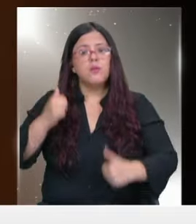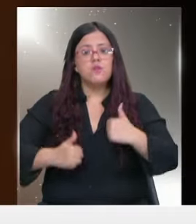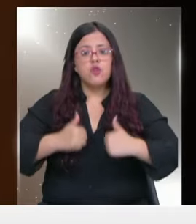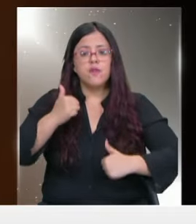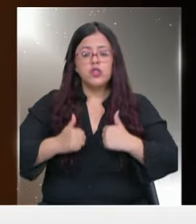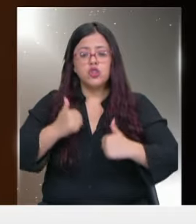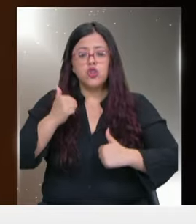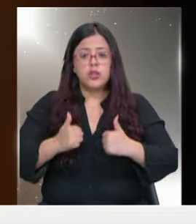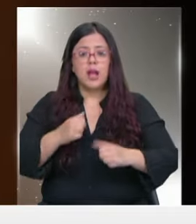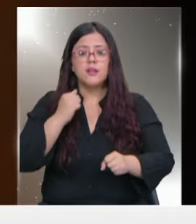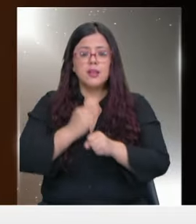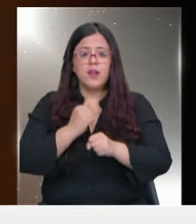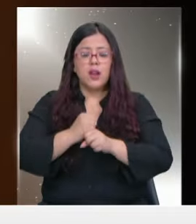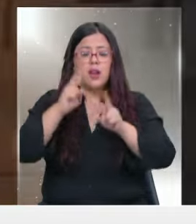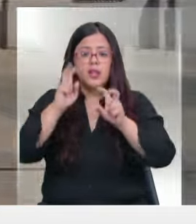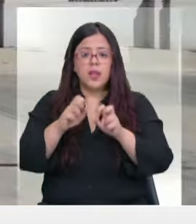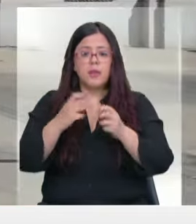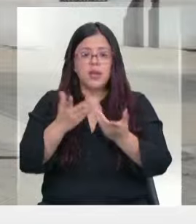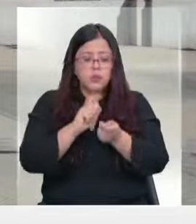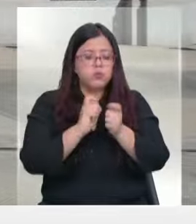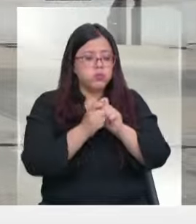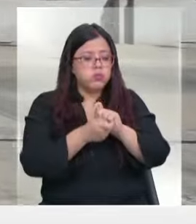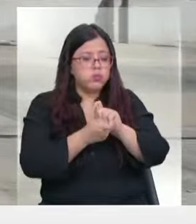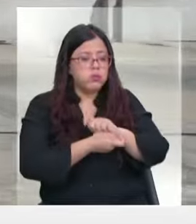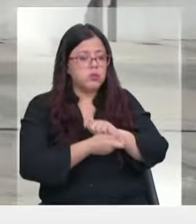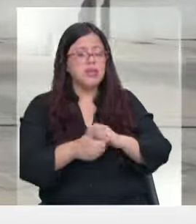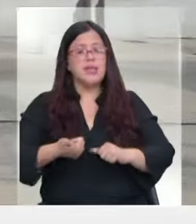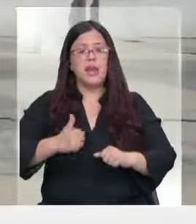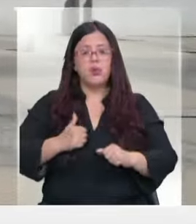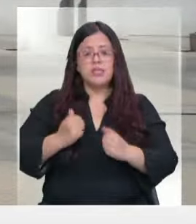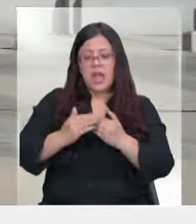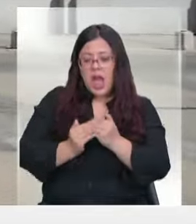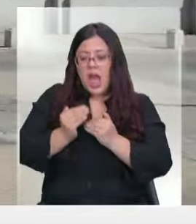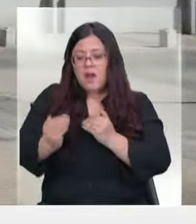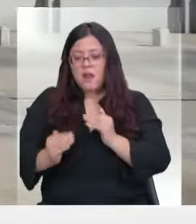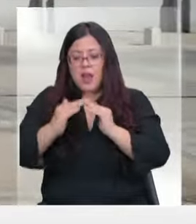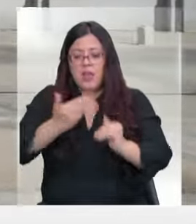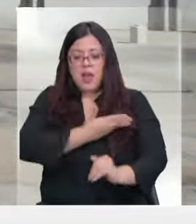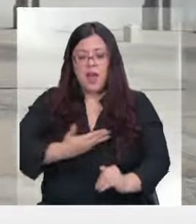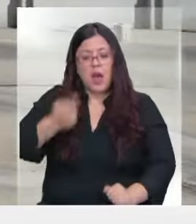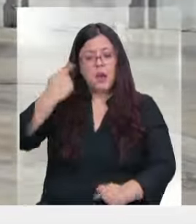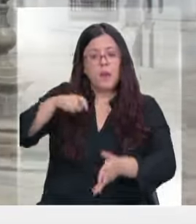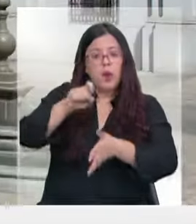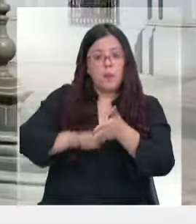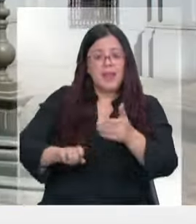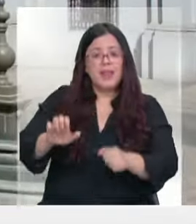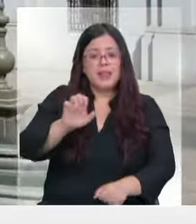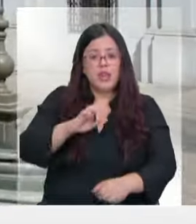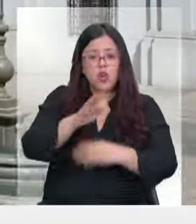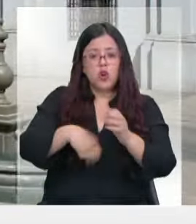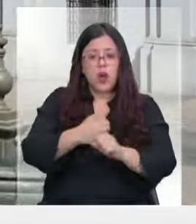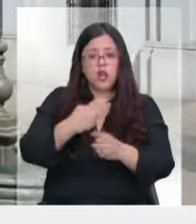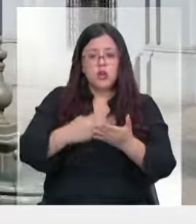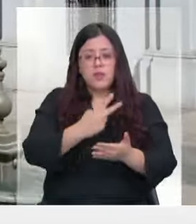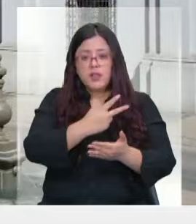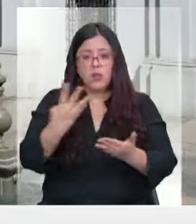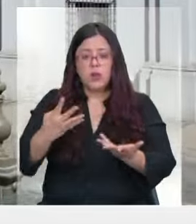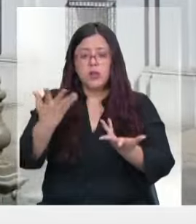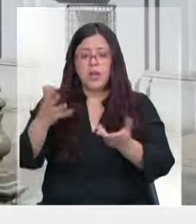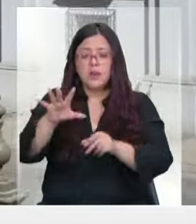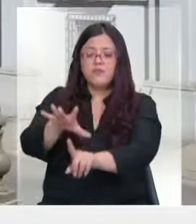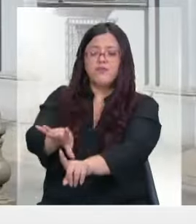que trabajaba en la modernización de las policías fuera de La Moneda, pero en enero de 2024 es trasladada al equipo de